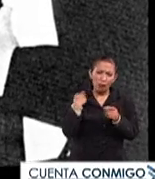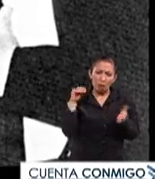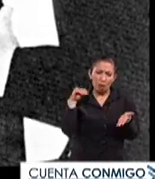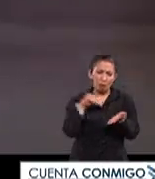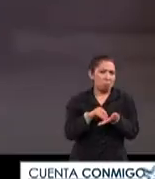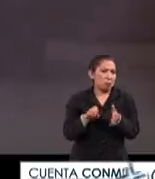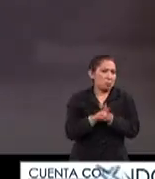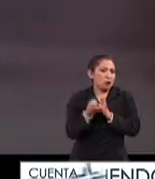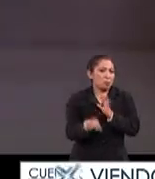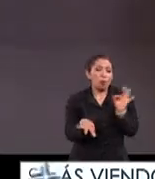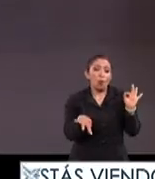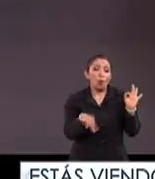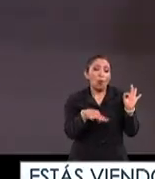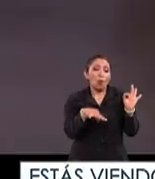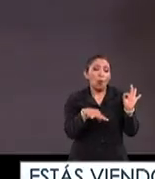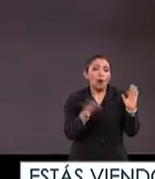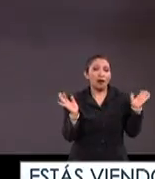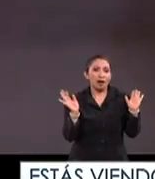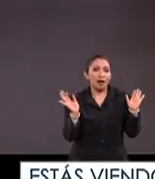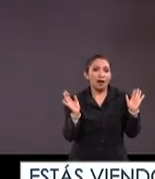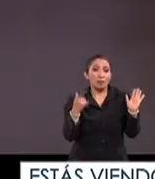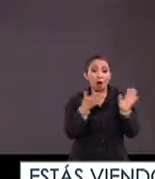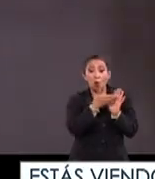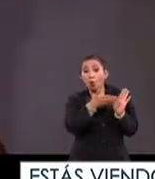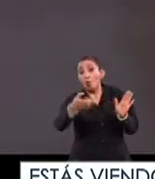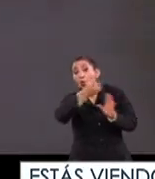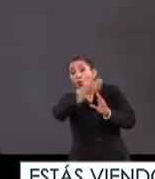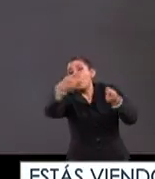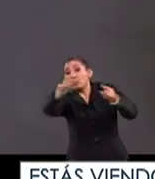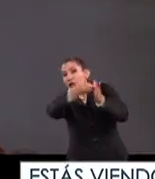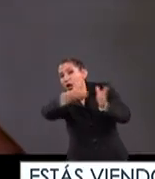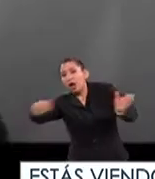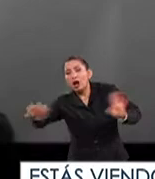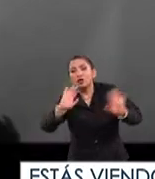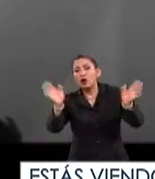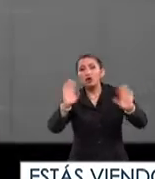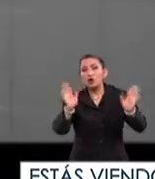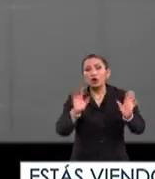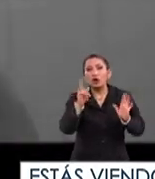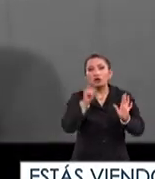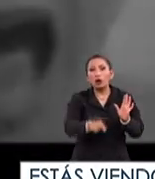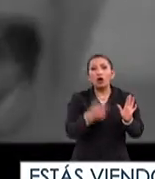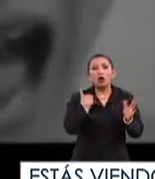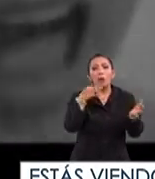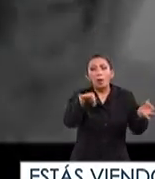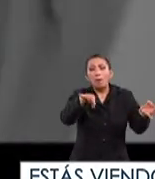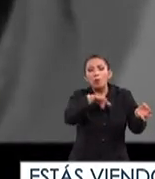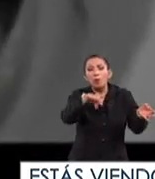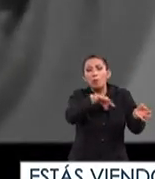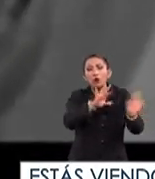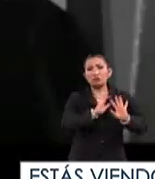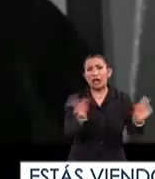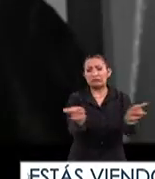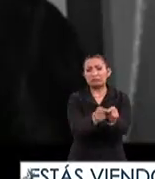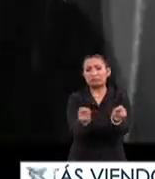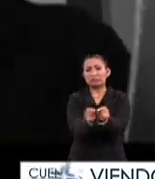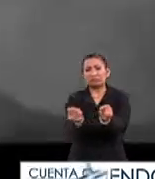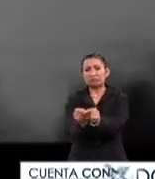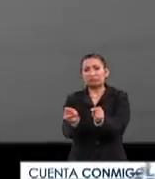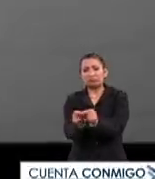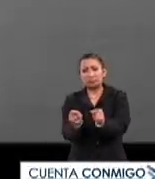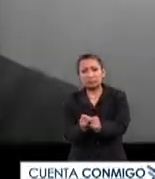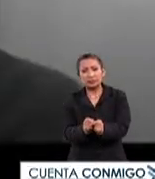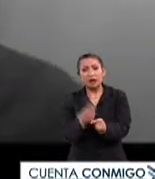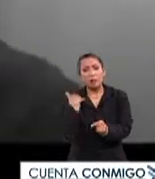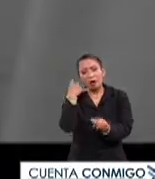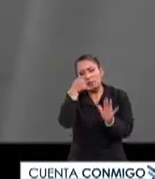si le metemos unos violincitos por ahí? Pero no es una pieza como tal, ¿no? Es este uso de la música como de tensión, ¿no? Que también, bueno,